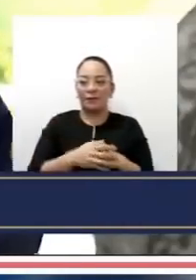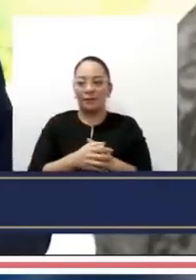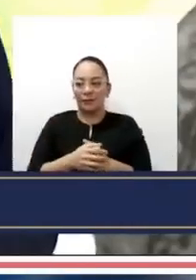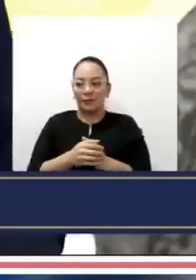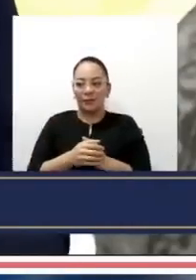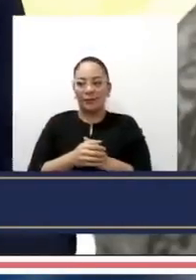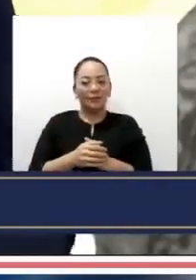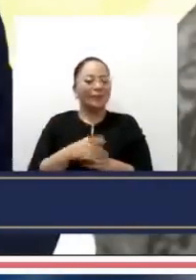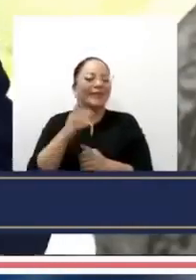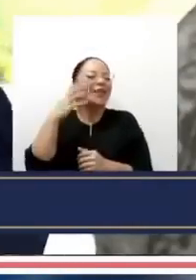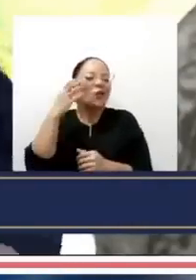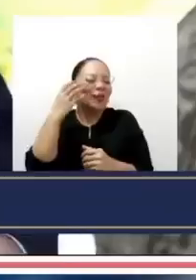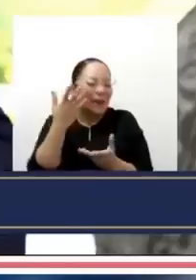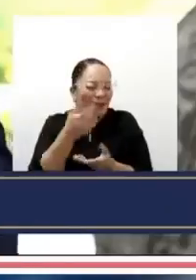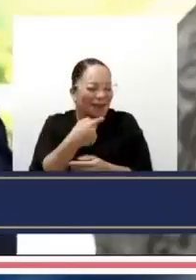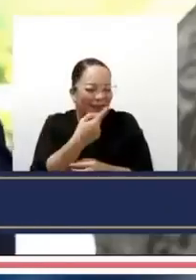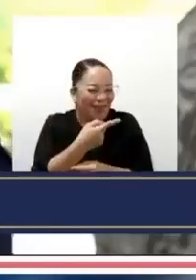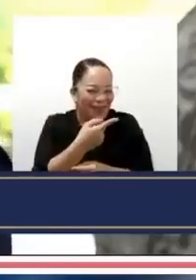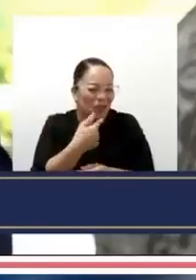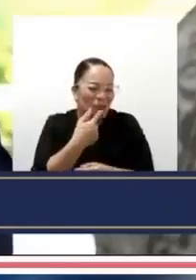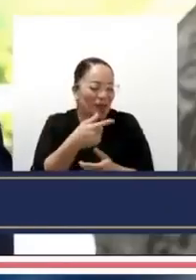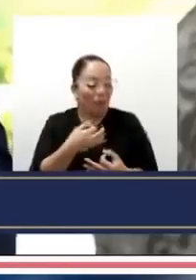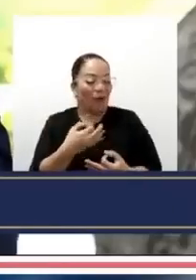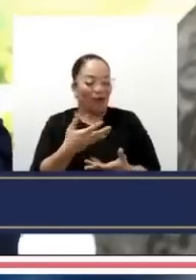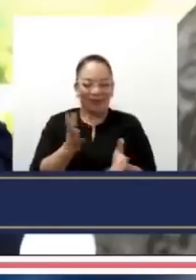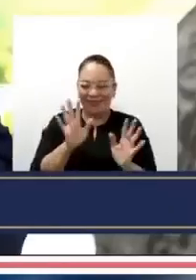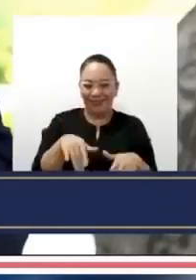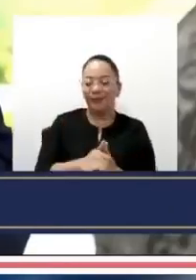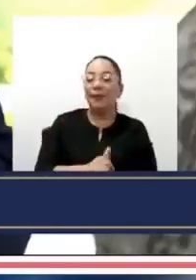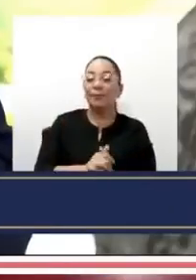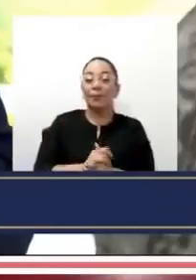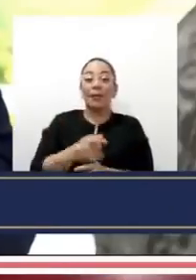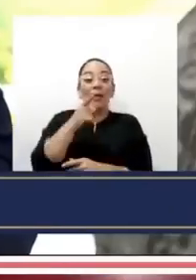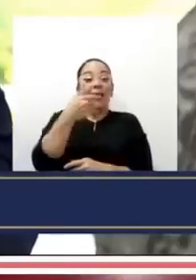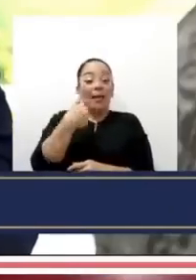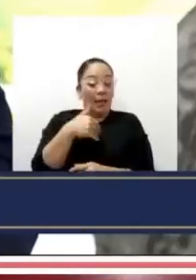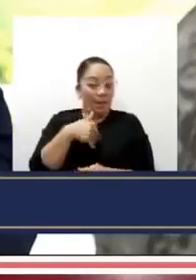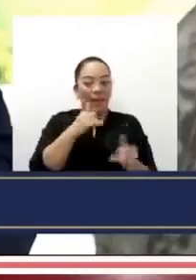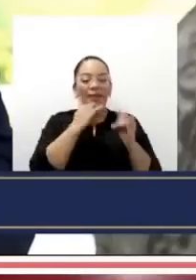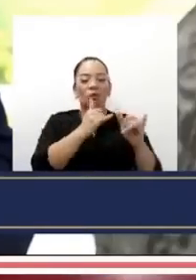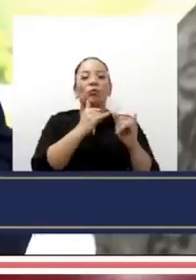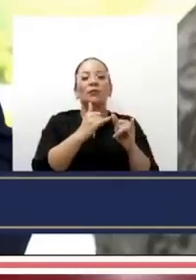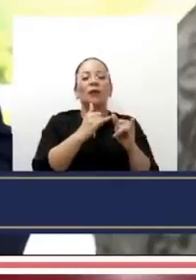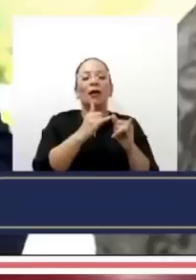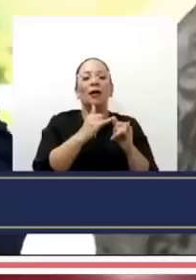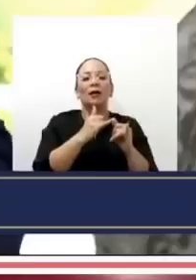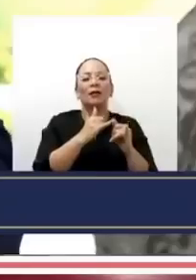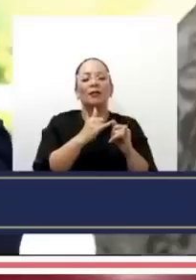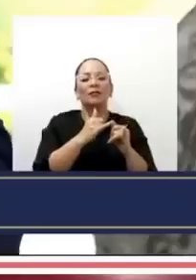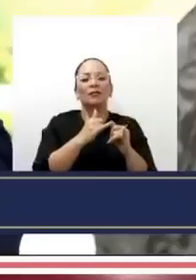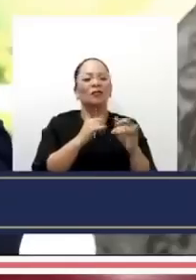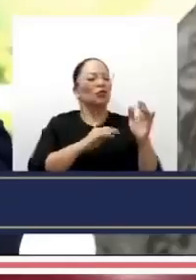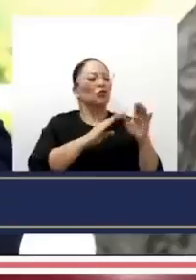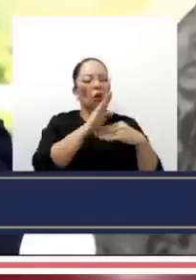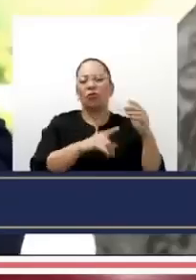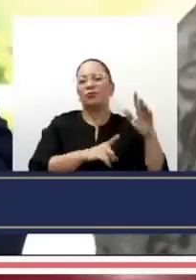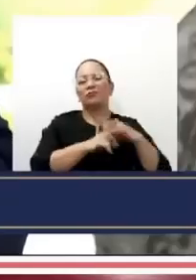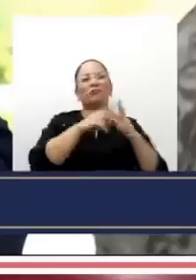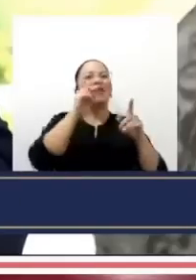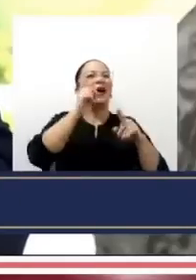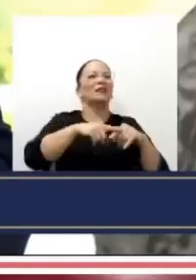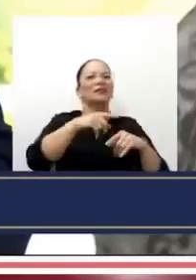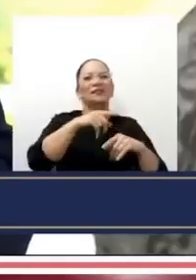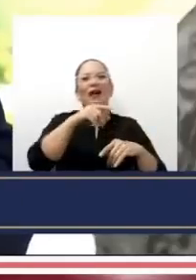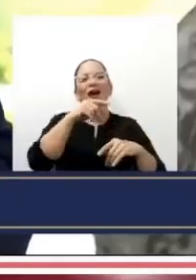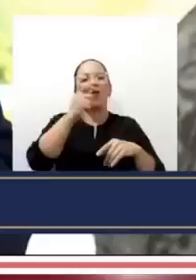era irónicamente, presidente, irónicamente. Ahí hace una denuncia donde sale untado hasta el abogado de la esposa o exesposa,